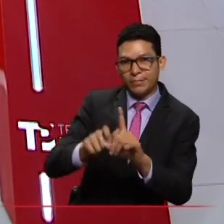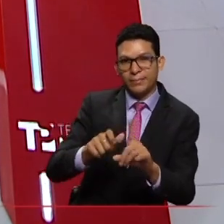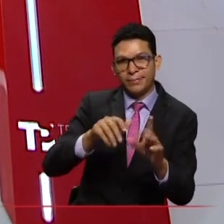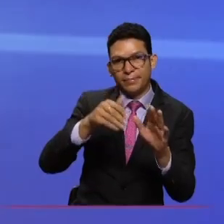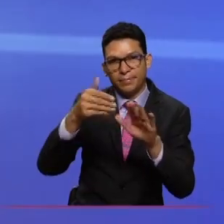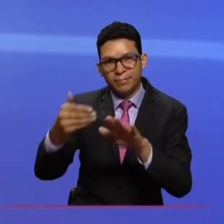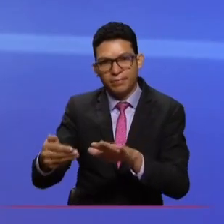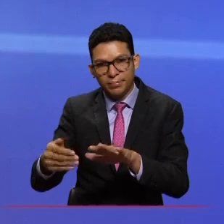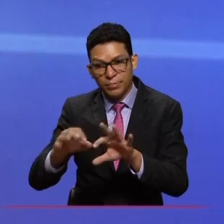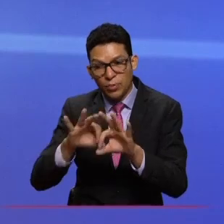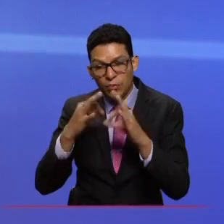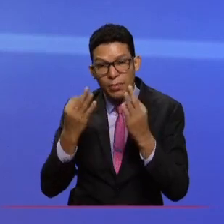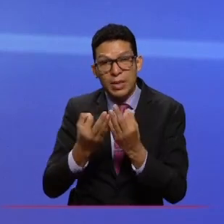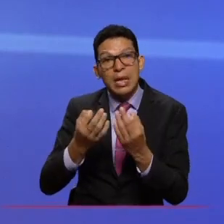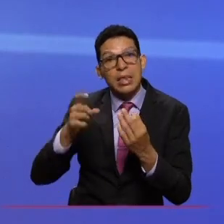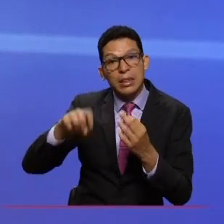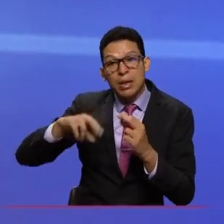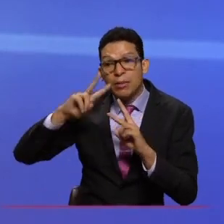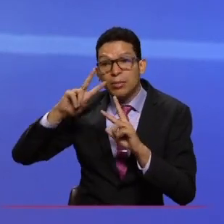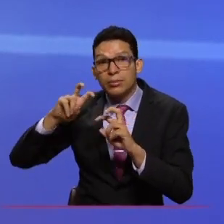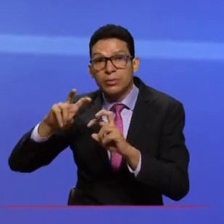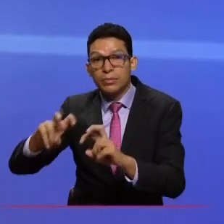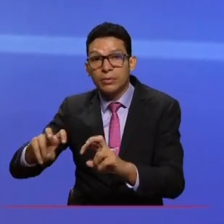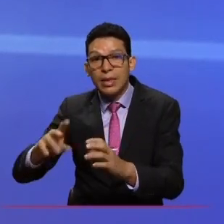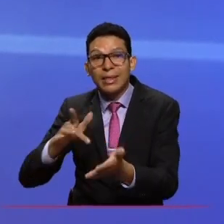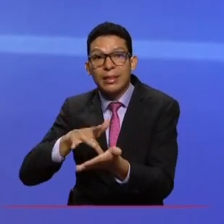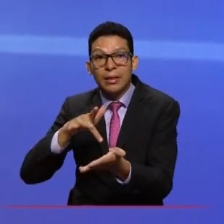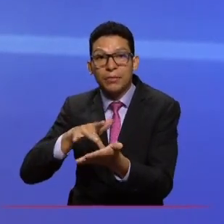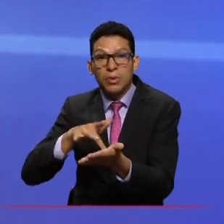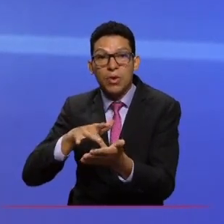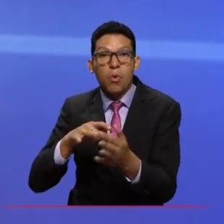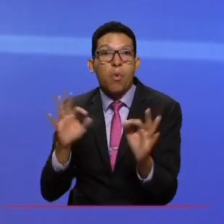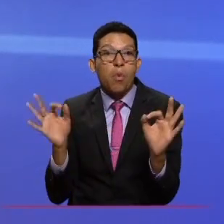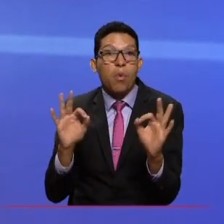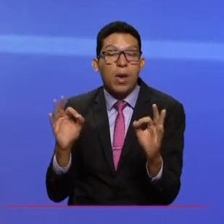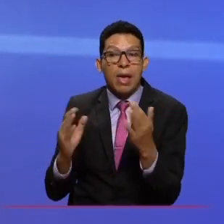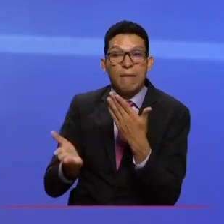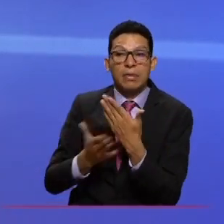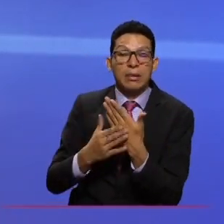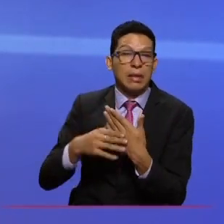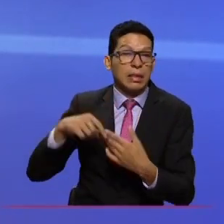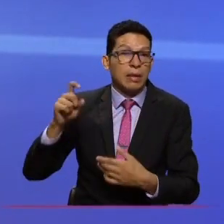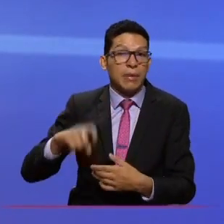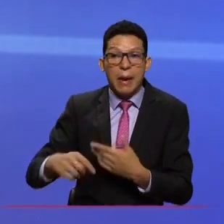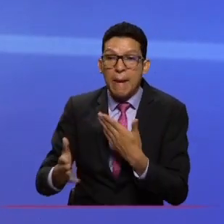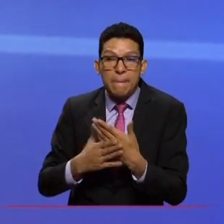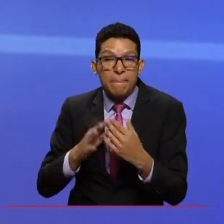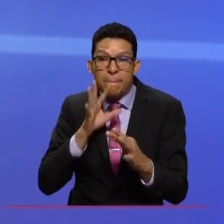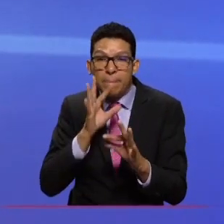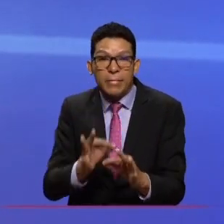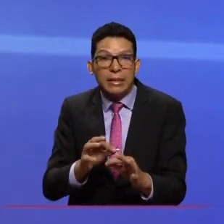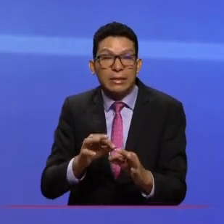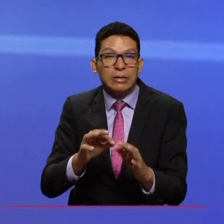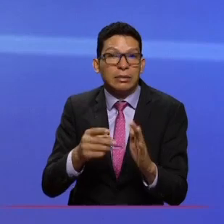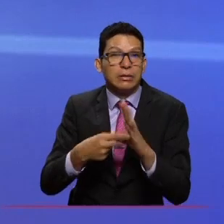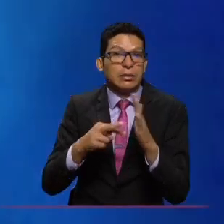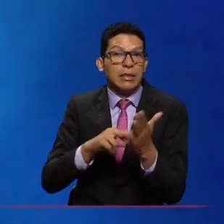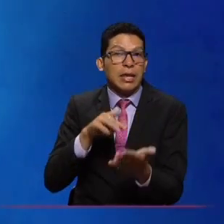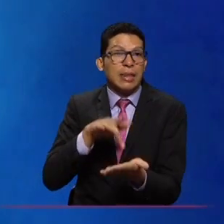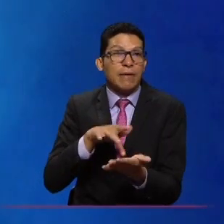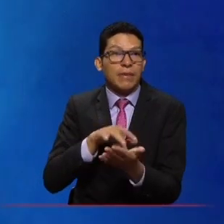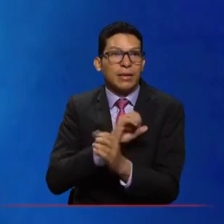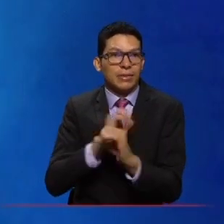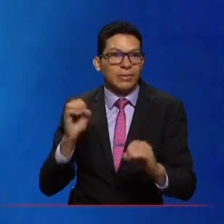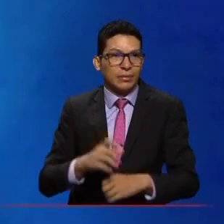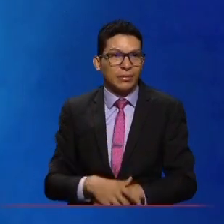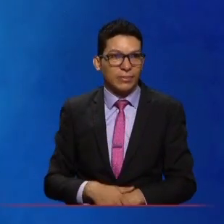como familiar tiene que averiguar qué deudas dejó, o eso es un tema que le tienen que informar y si no le informaron es porque no quedó debiendo nada. Sí, es muy